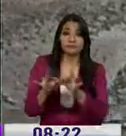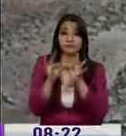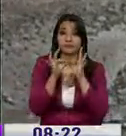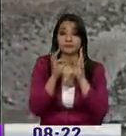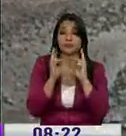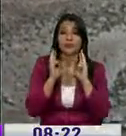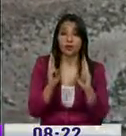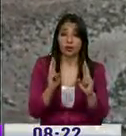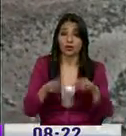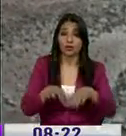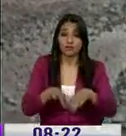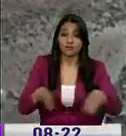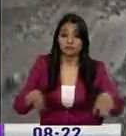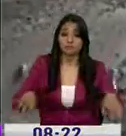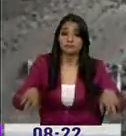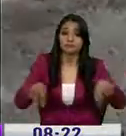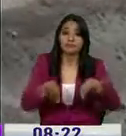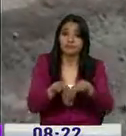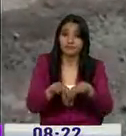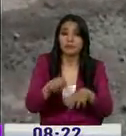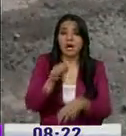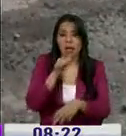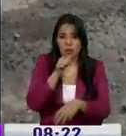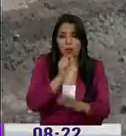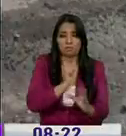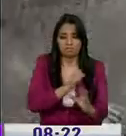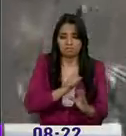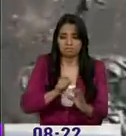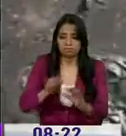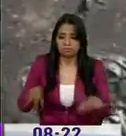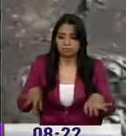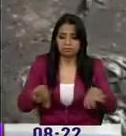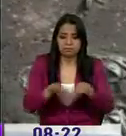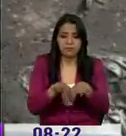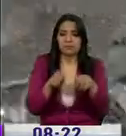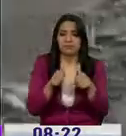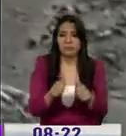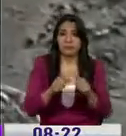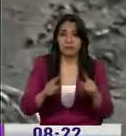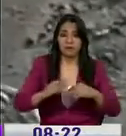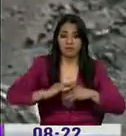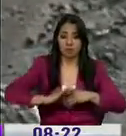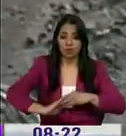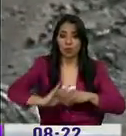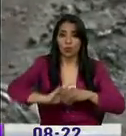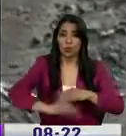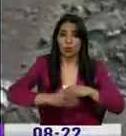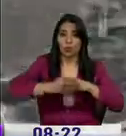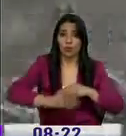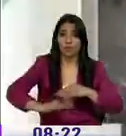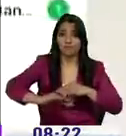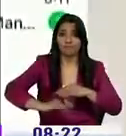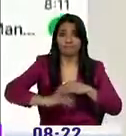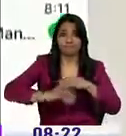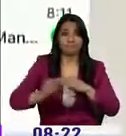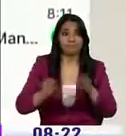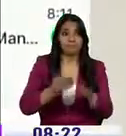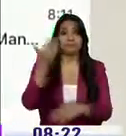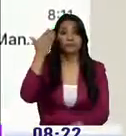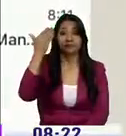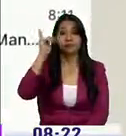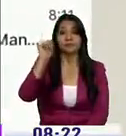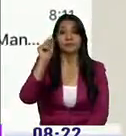sea, les pusieron agua, les hicieron seguramente tuberías y este es el relajo que les dejaron. Alcalde Yunda,